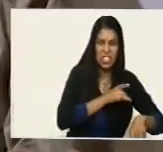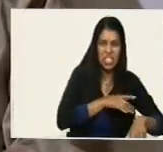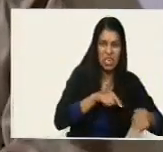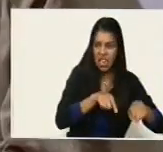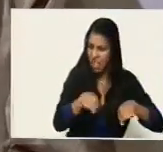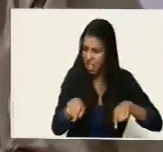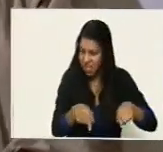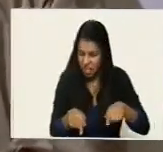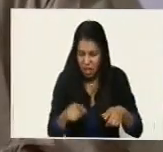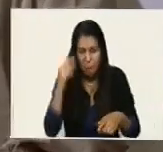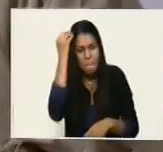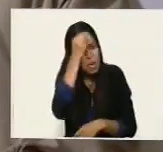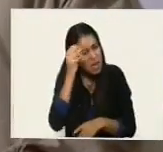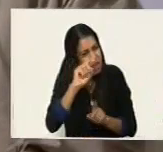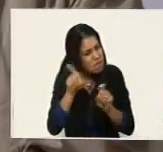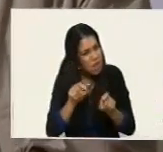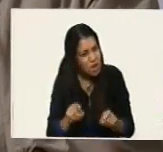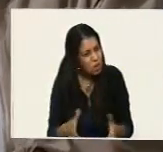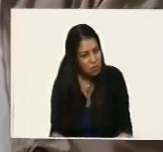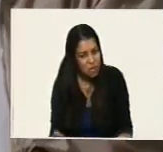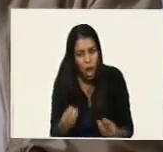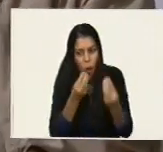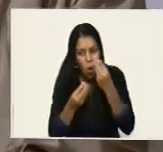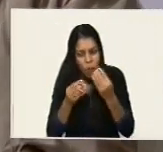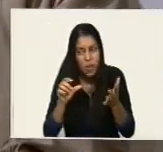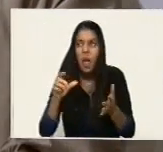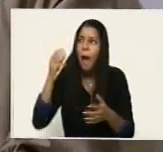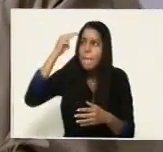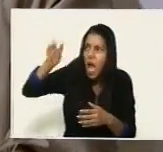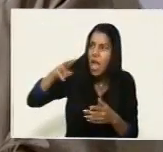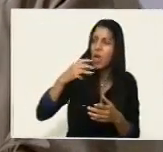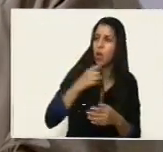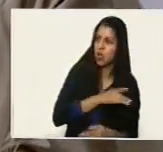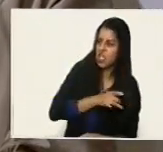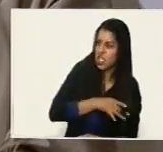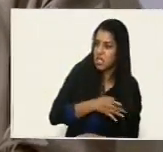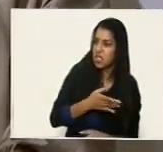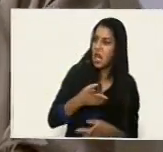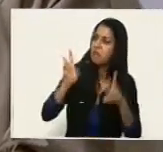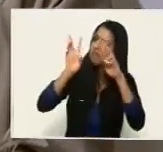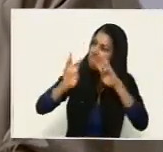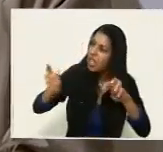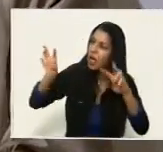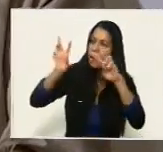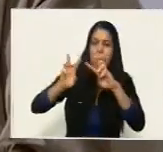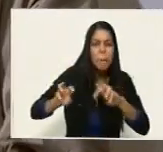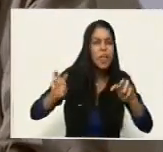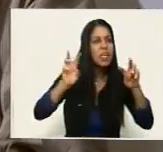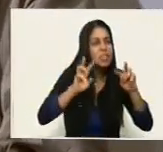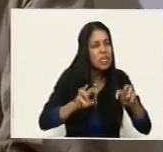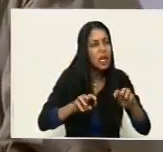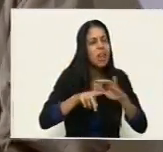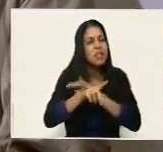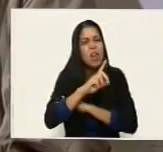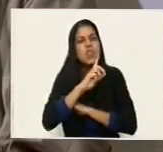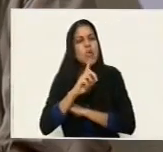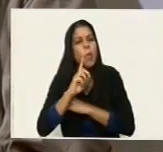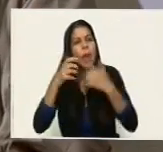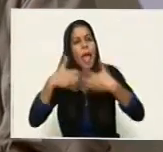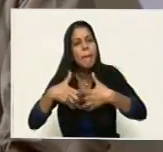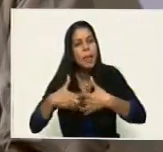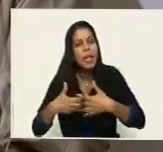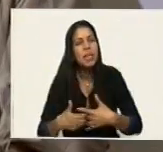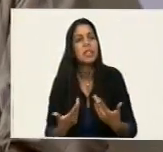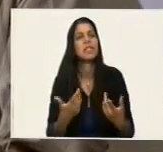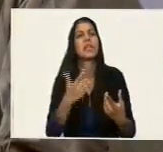gente? ¿De dónde vienen estos productos? Y me puse a buscar quiénes eran, ¿no? Molino Villafañe,